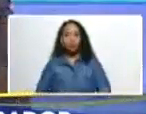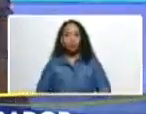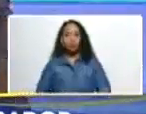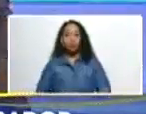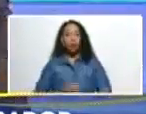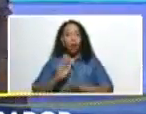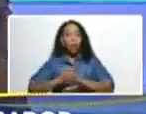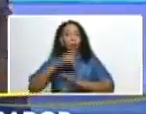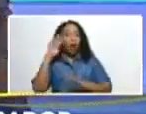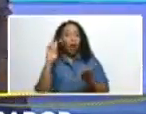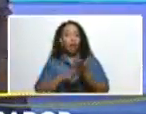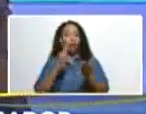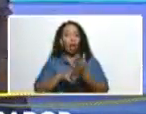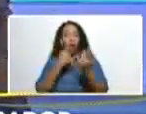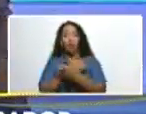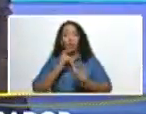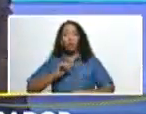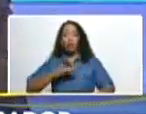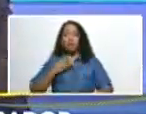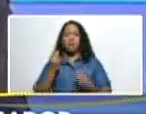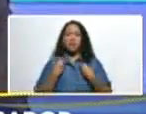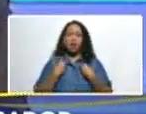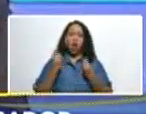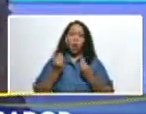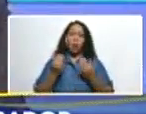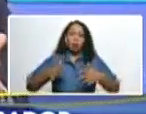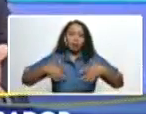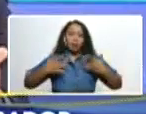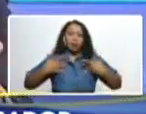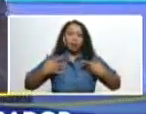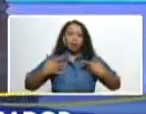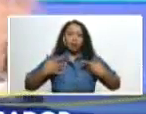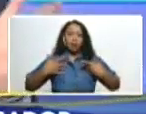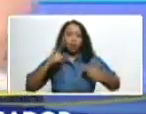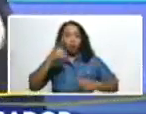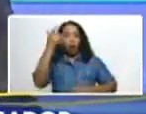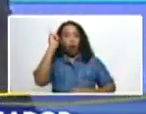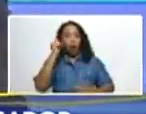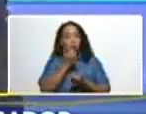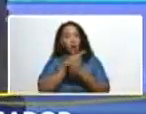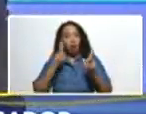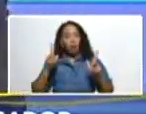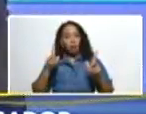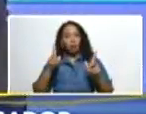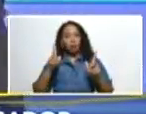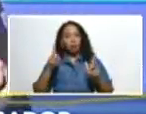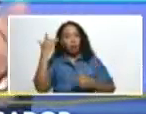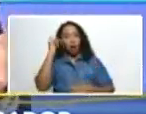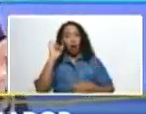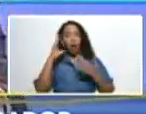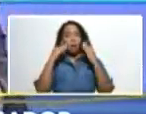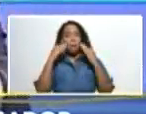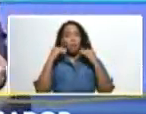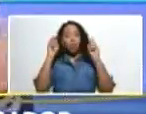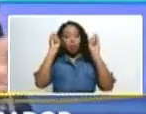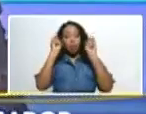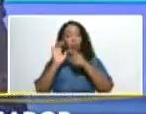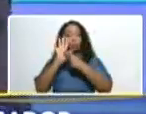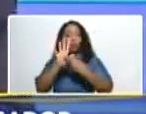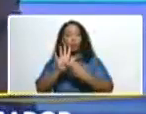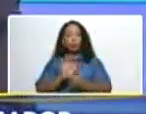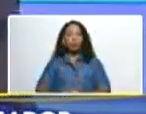Porque la verdadera libertad, ¿cómo se puede vivir y disfrutar? Cuando tú estás libre, valga la expresión, de amenazas de ningún